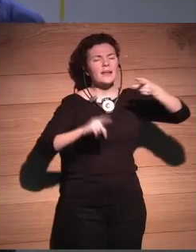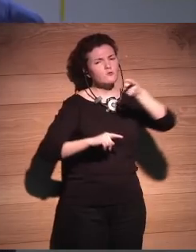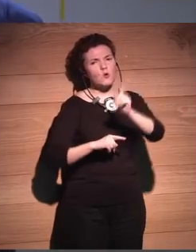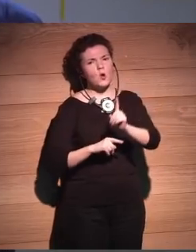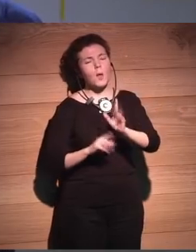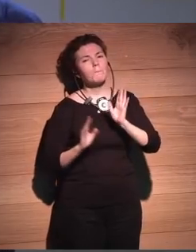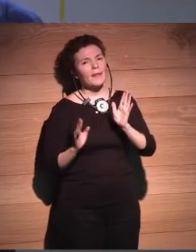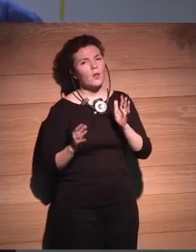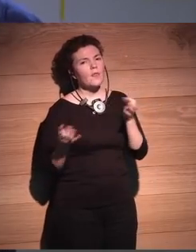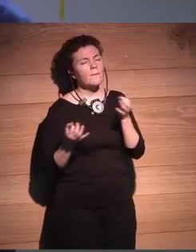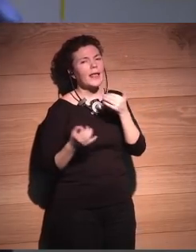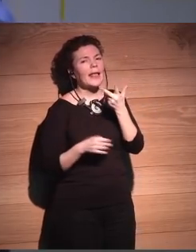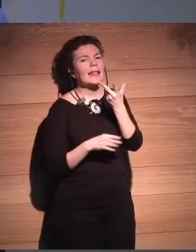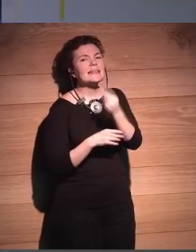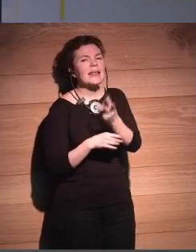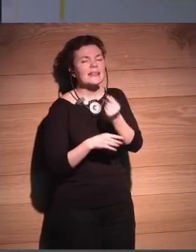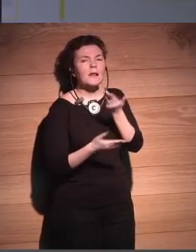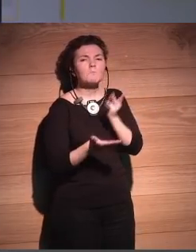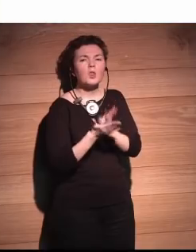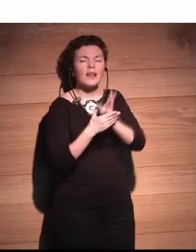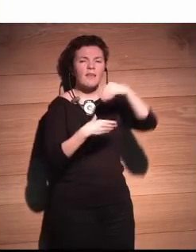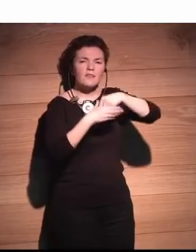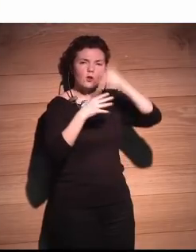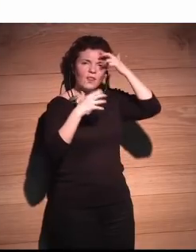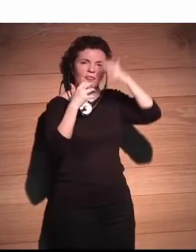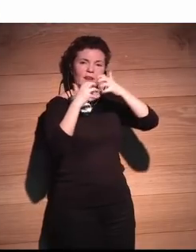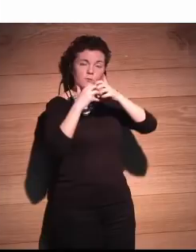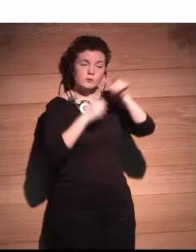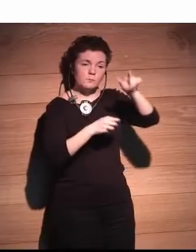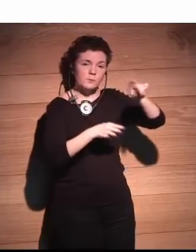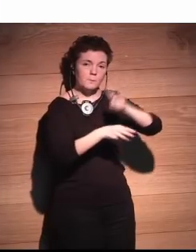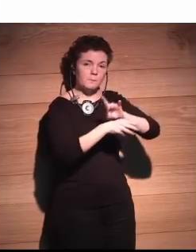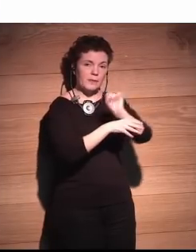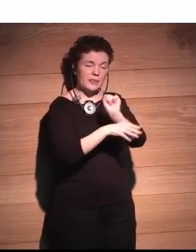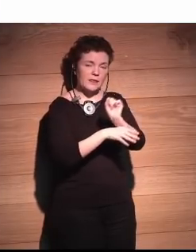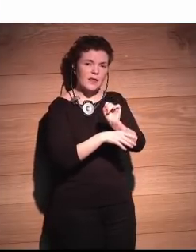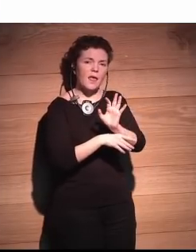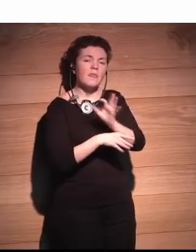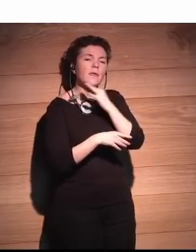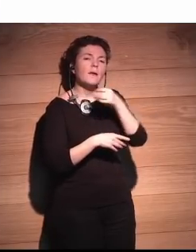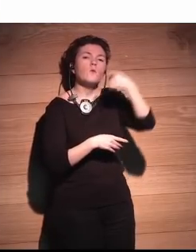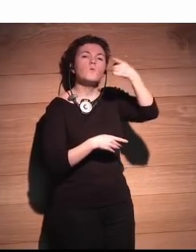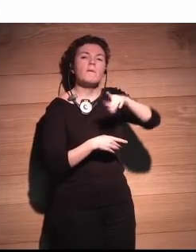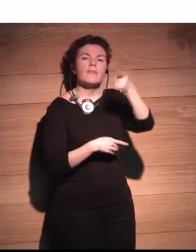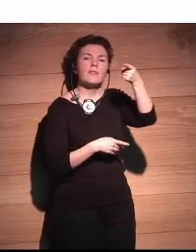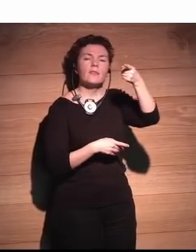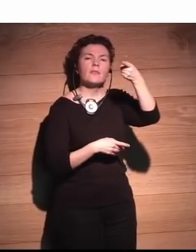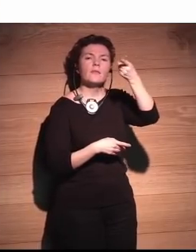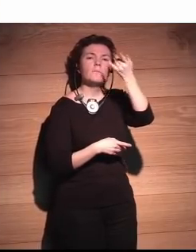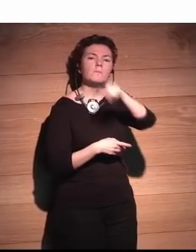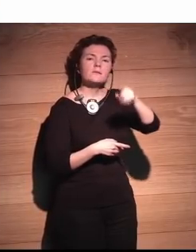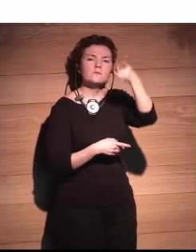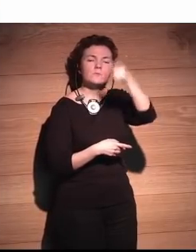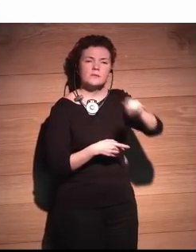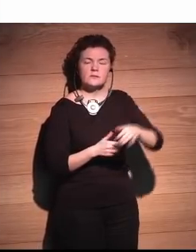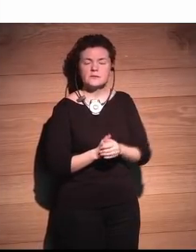pero había que inyectar esta proteína en el cerebro de estos pacientes. Entonces tenían que tomarla una vez al mes. Aquí tenemos un